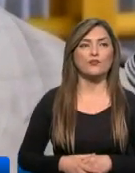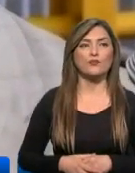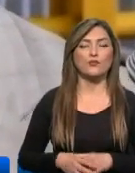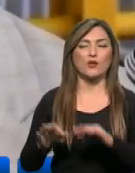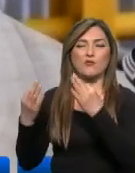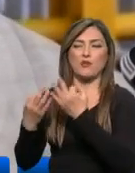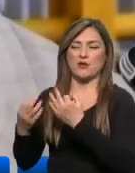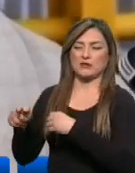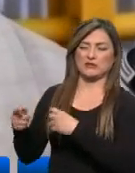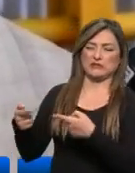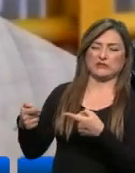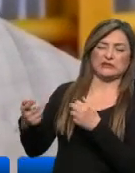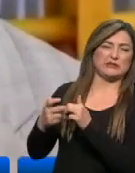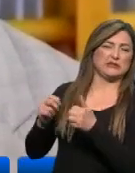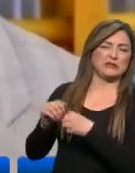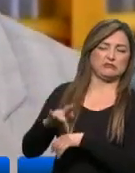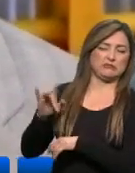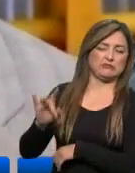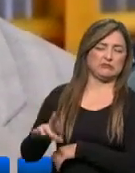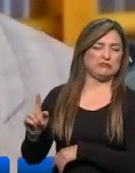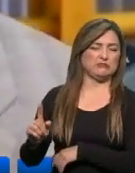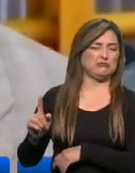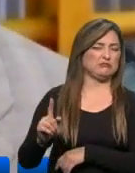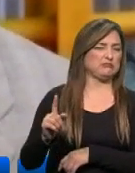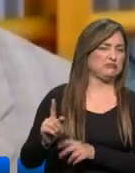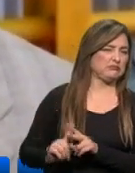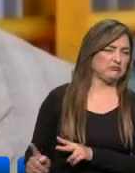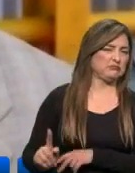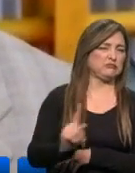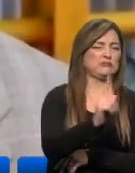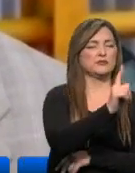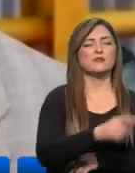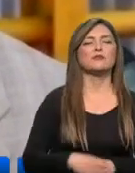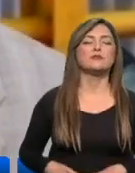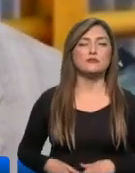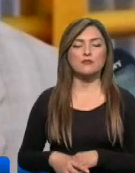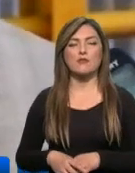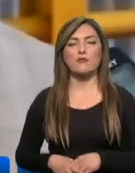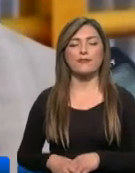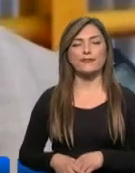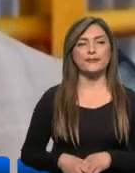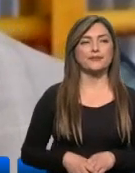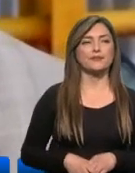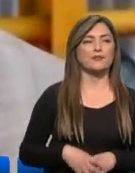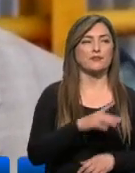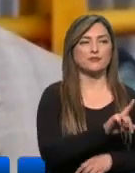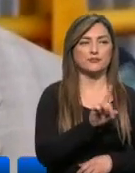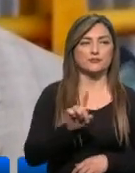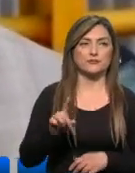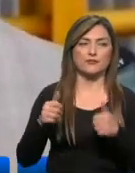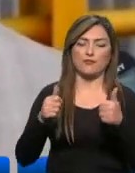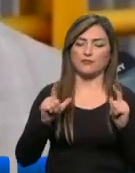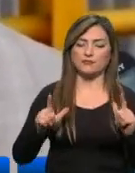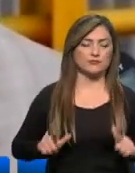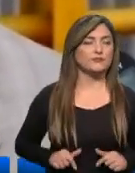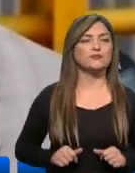familiar, él fue que, más sumado a otras condiciones, él se alejó de su hogar, pero él regresa en buenas condiciones de